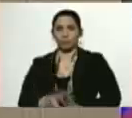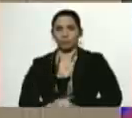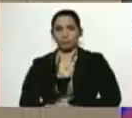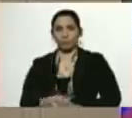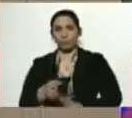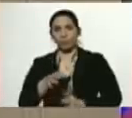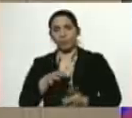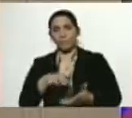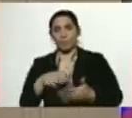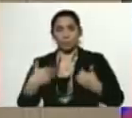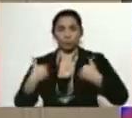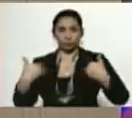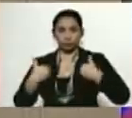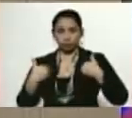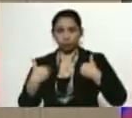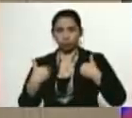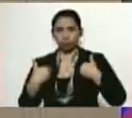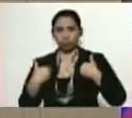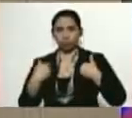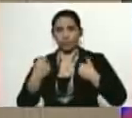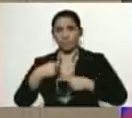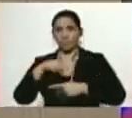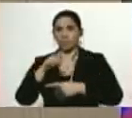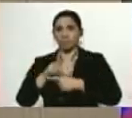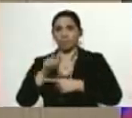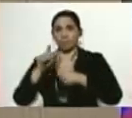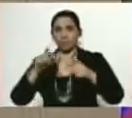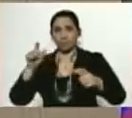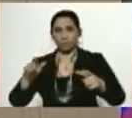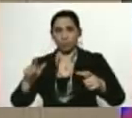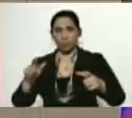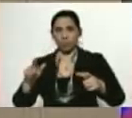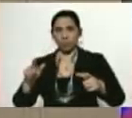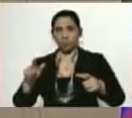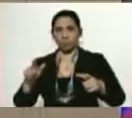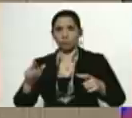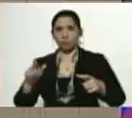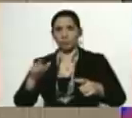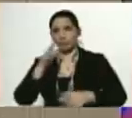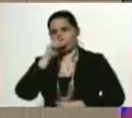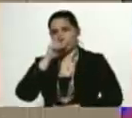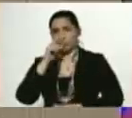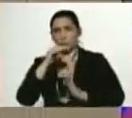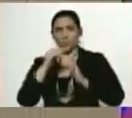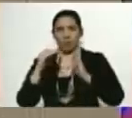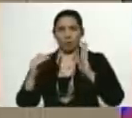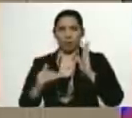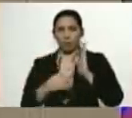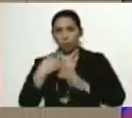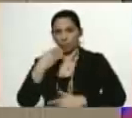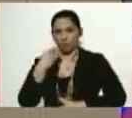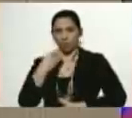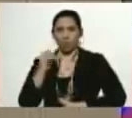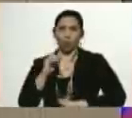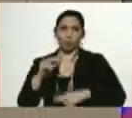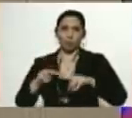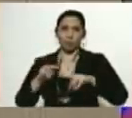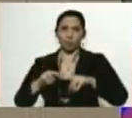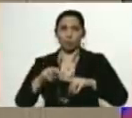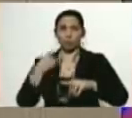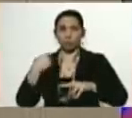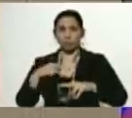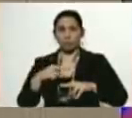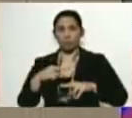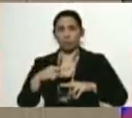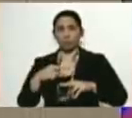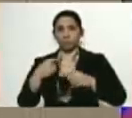situación afecta principalmente a personas de edades bajas. Aquí tenemos los casos,